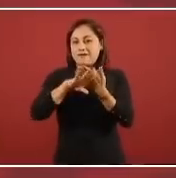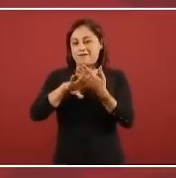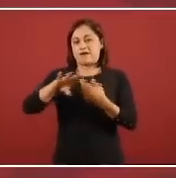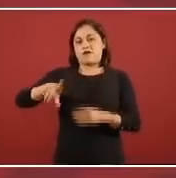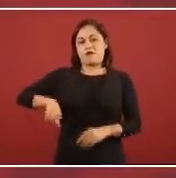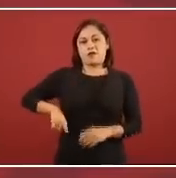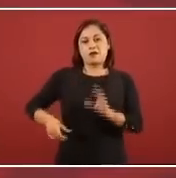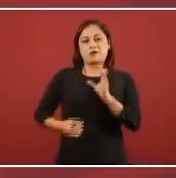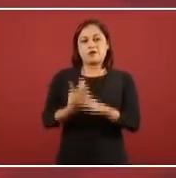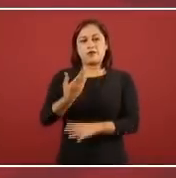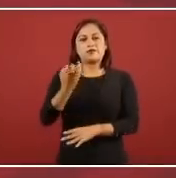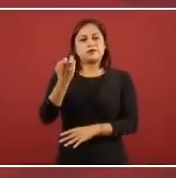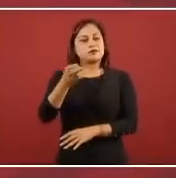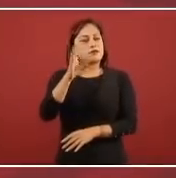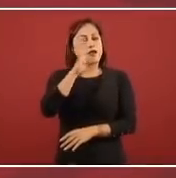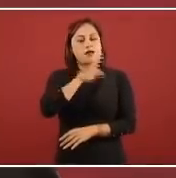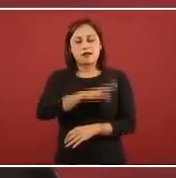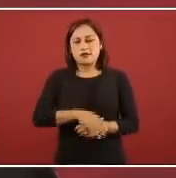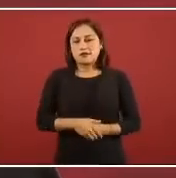son